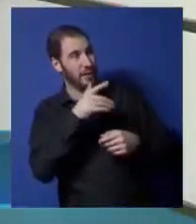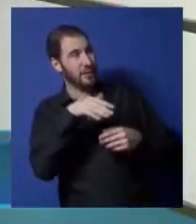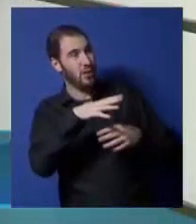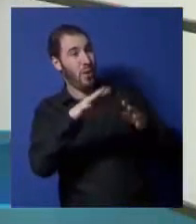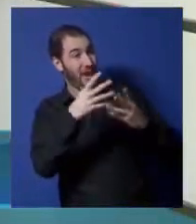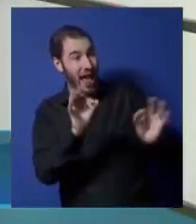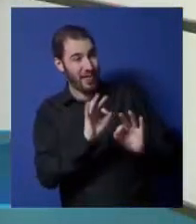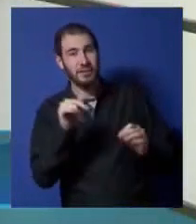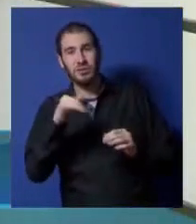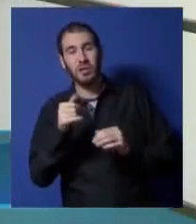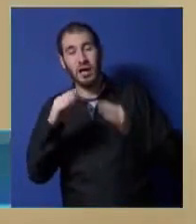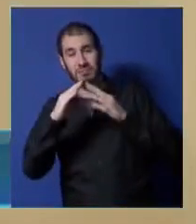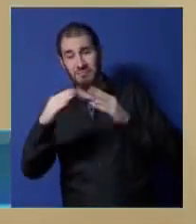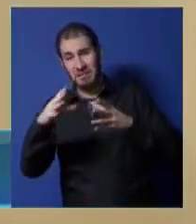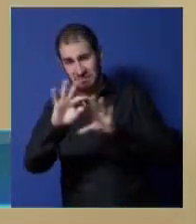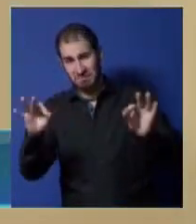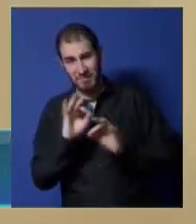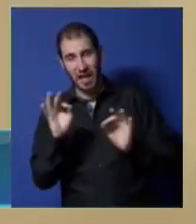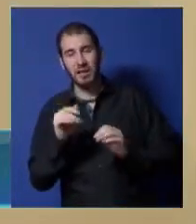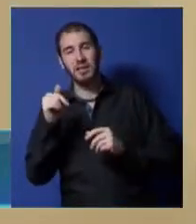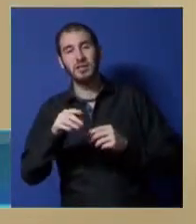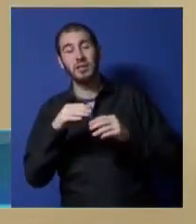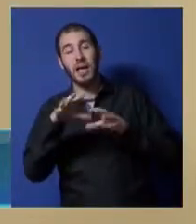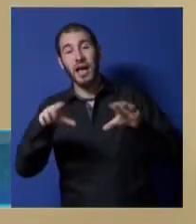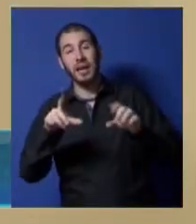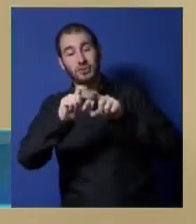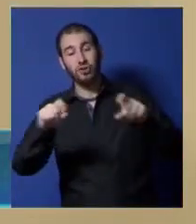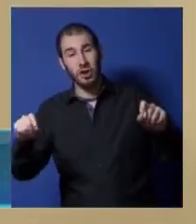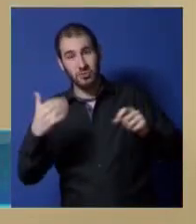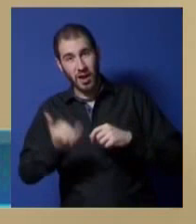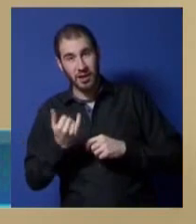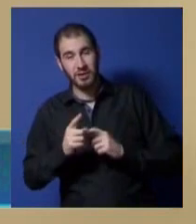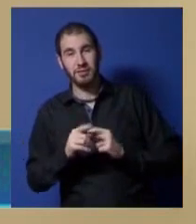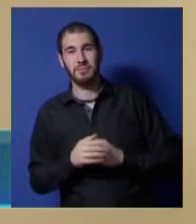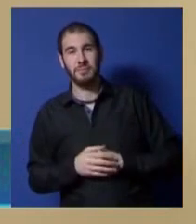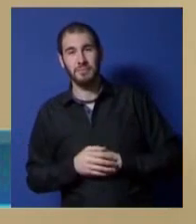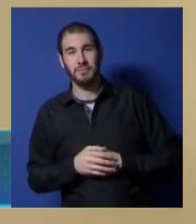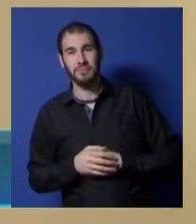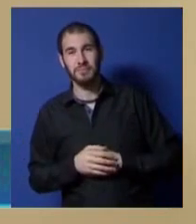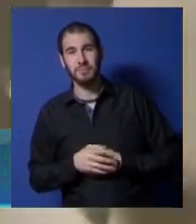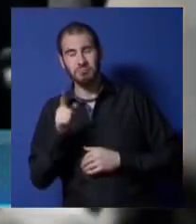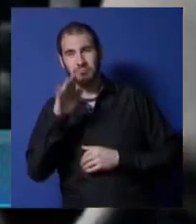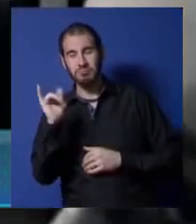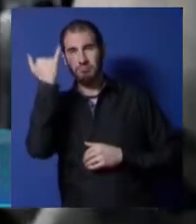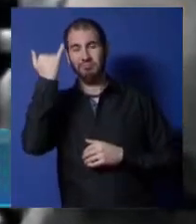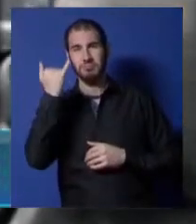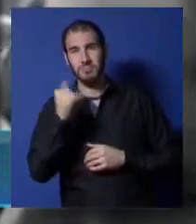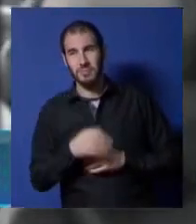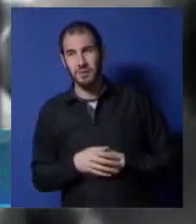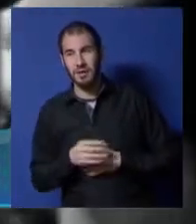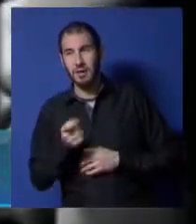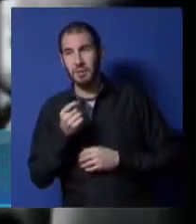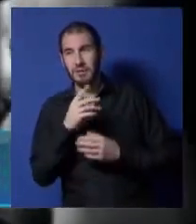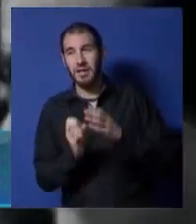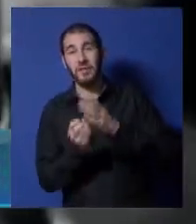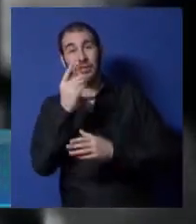En la exactamente, zona. Era un baldío, era un descampado en donde él tenía su carrito de choripanes y un día se le ocurrió, por un invento